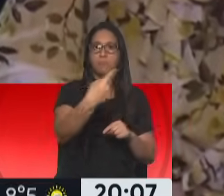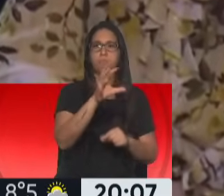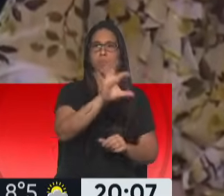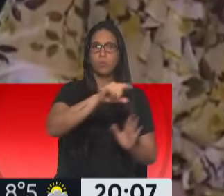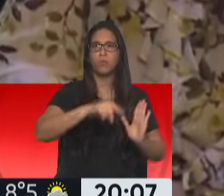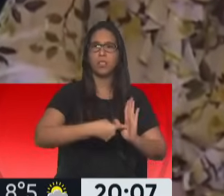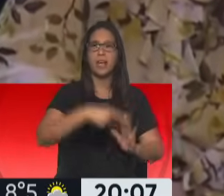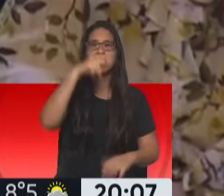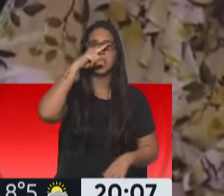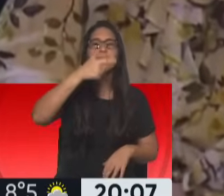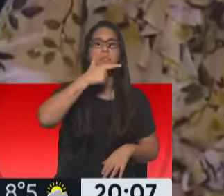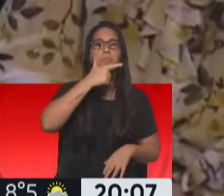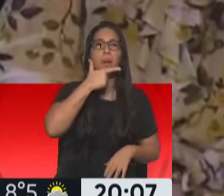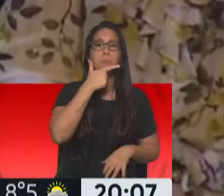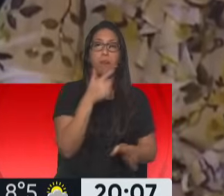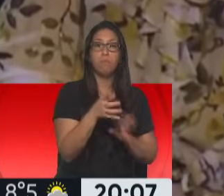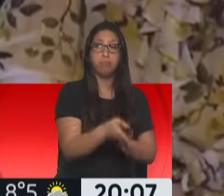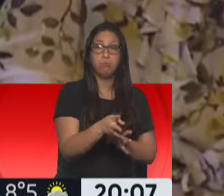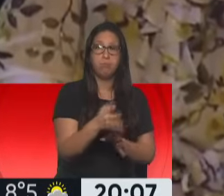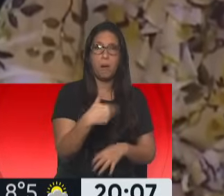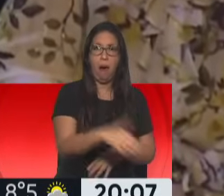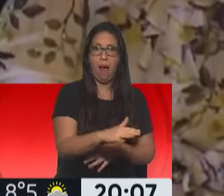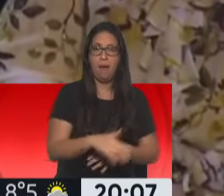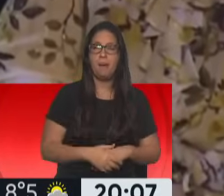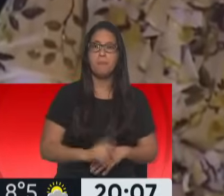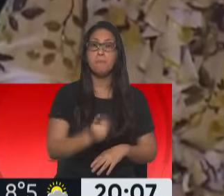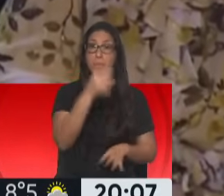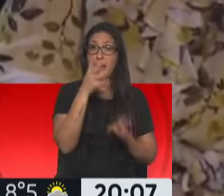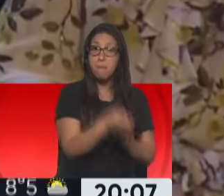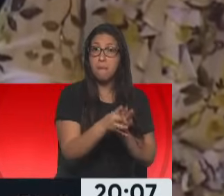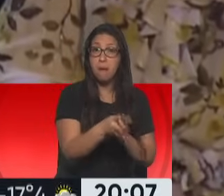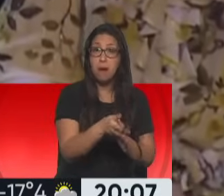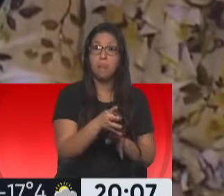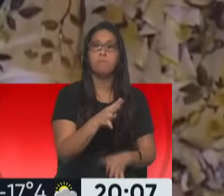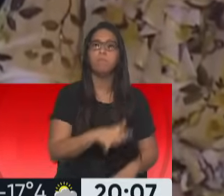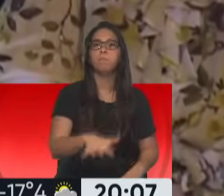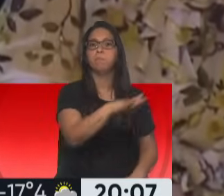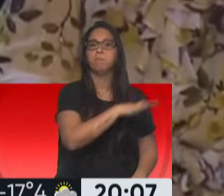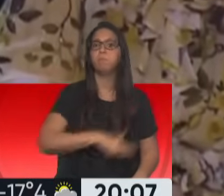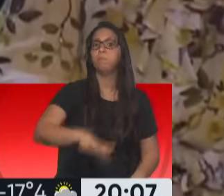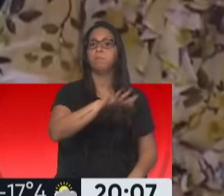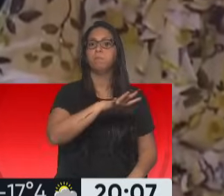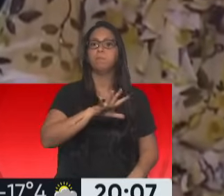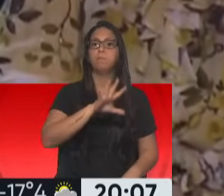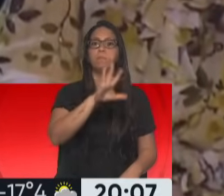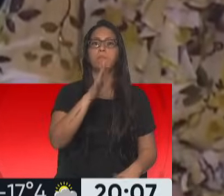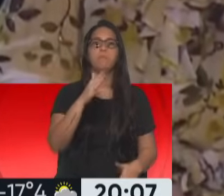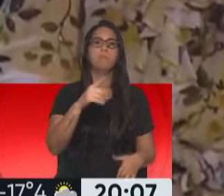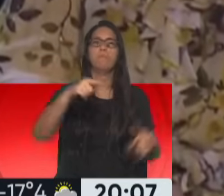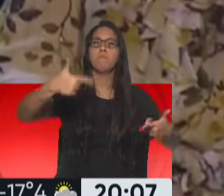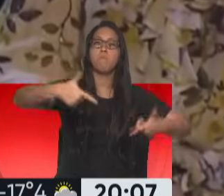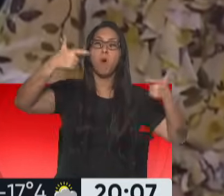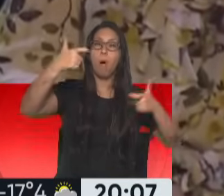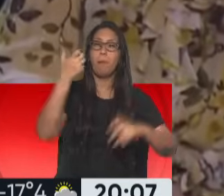Aires el 7 de septiembre. Esta primera batalla se luchará en el bastión de nuestro gran